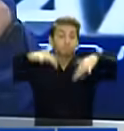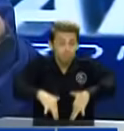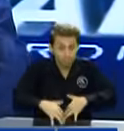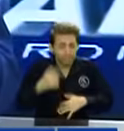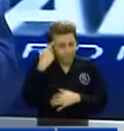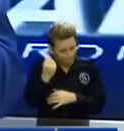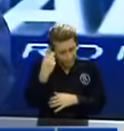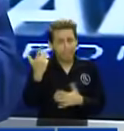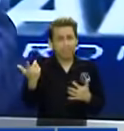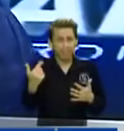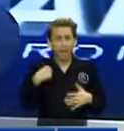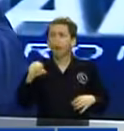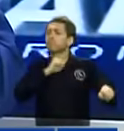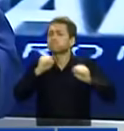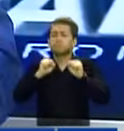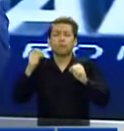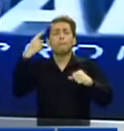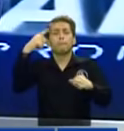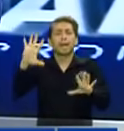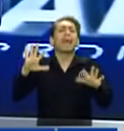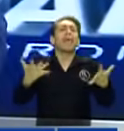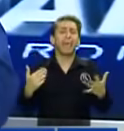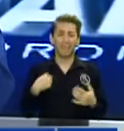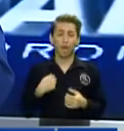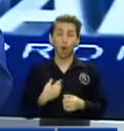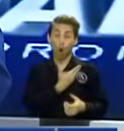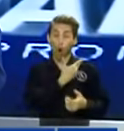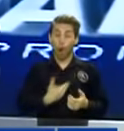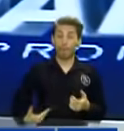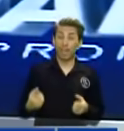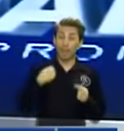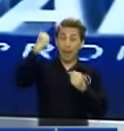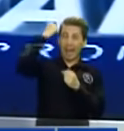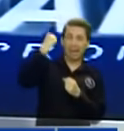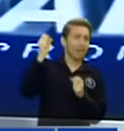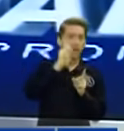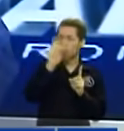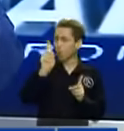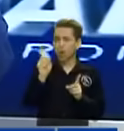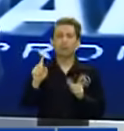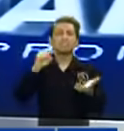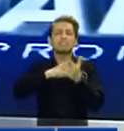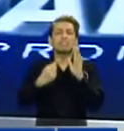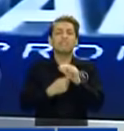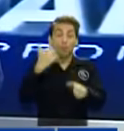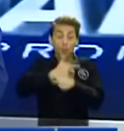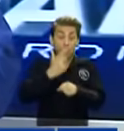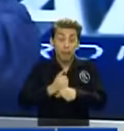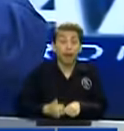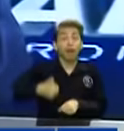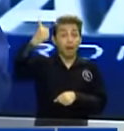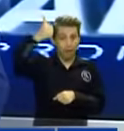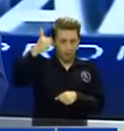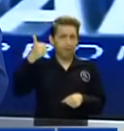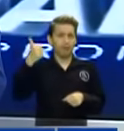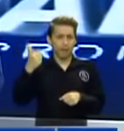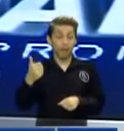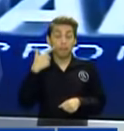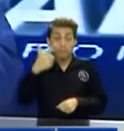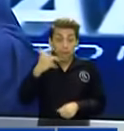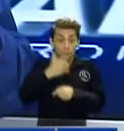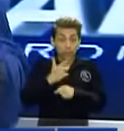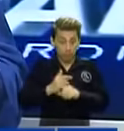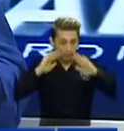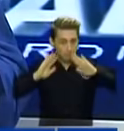haciendo para que el gobierno gane, no, hombre, si es para que el país gane, si el país está estable, si el país no está contaminado, si el país